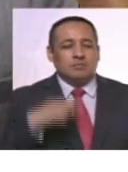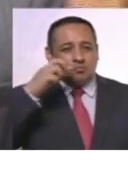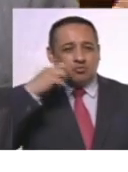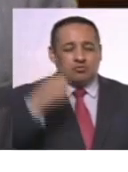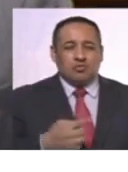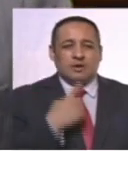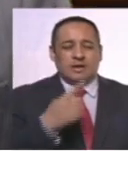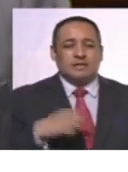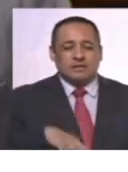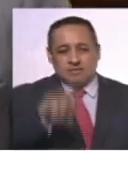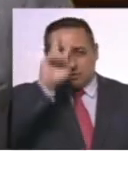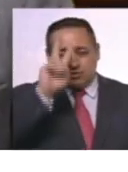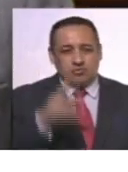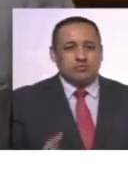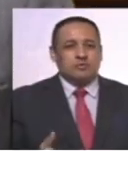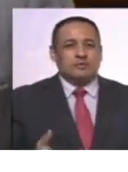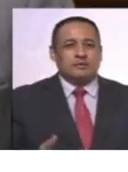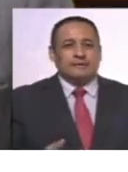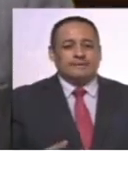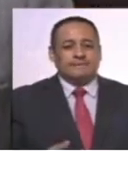Puno es el Perú.